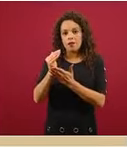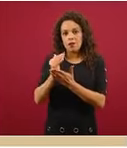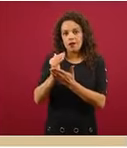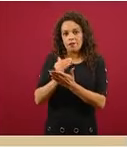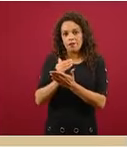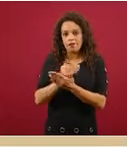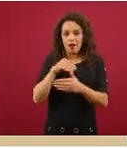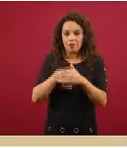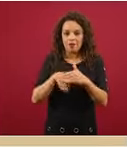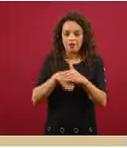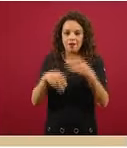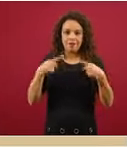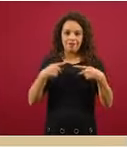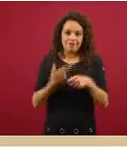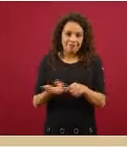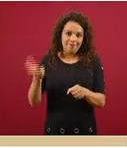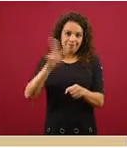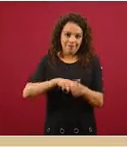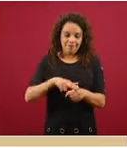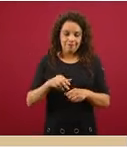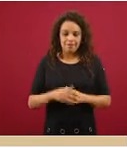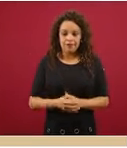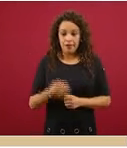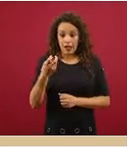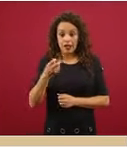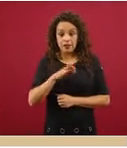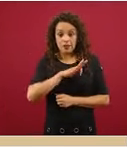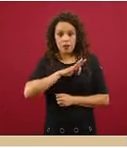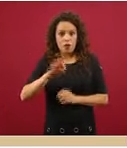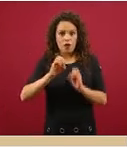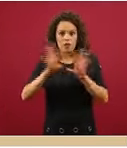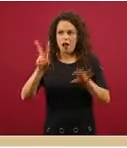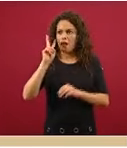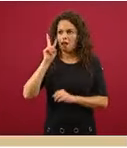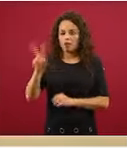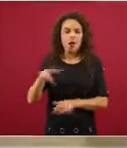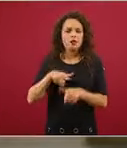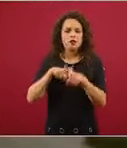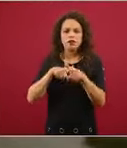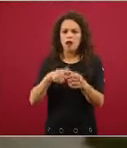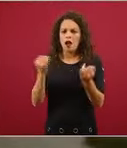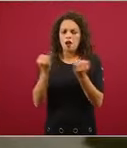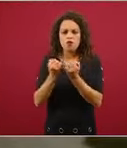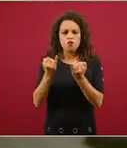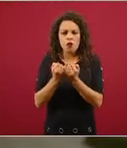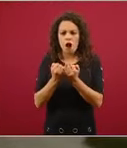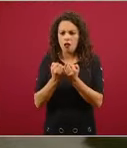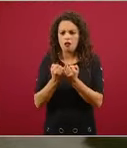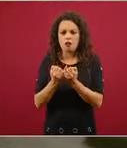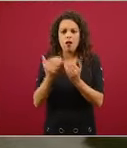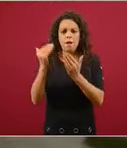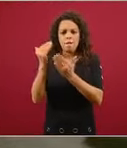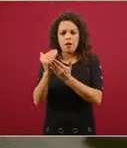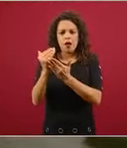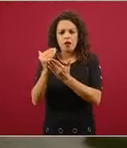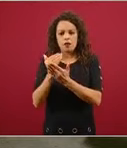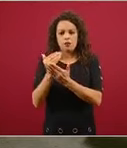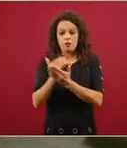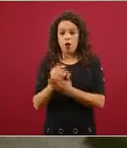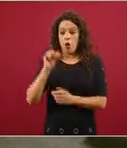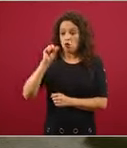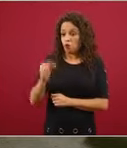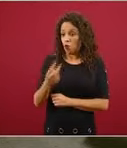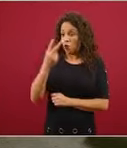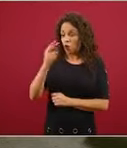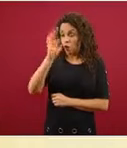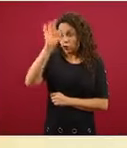este análisis de tendencia exponencial podemos ver que la misma continúa también disminuyendo, y en este caso de solo 0.2%